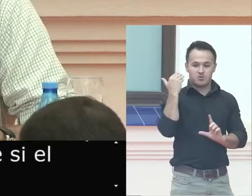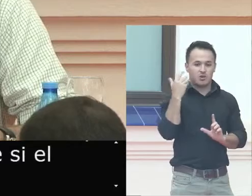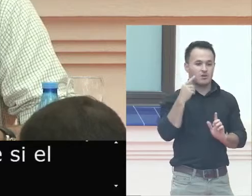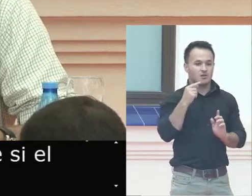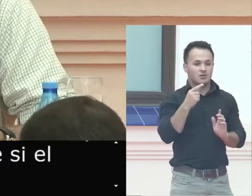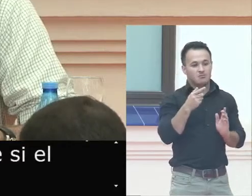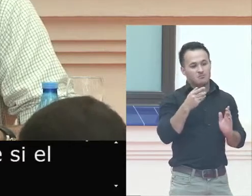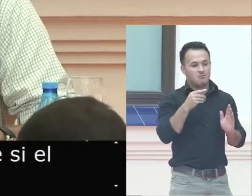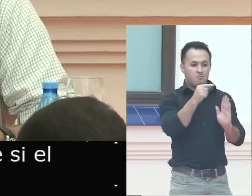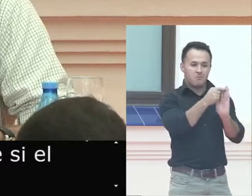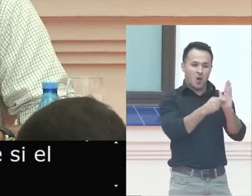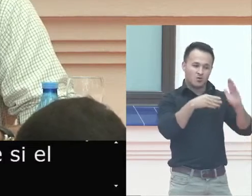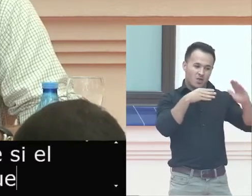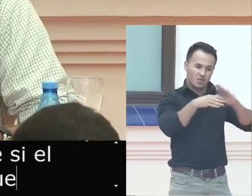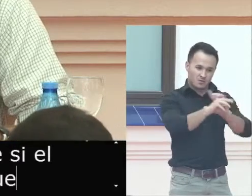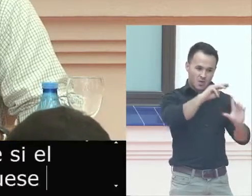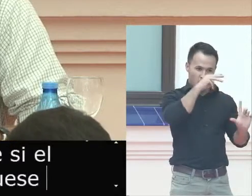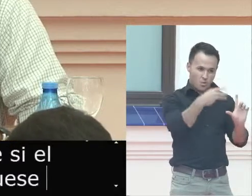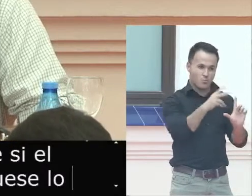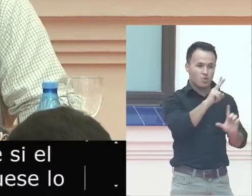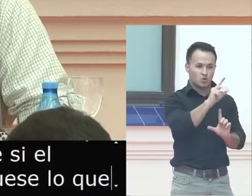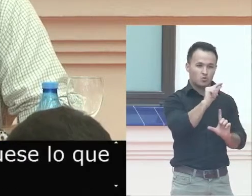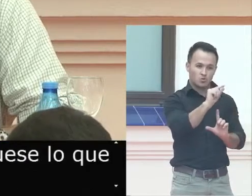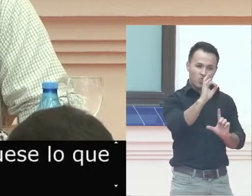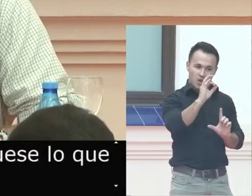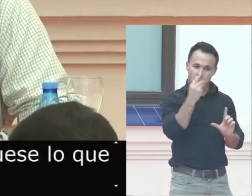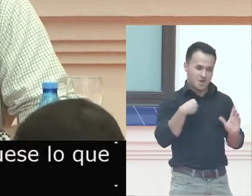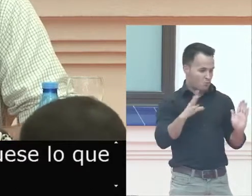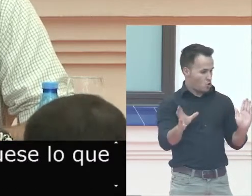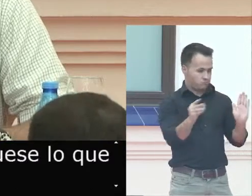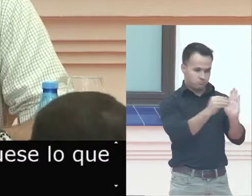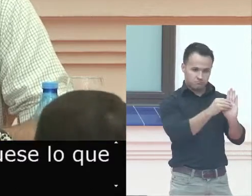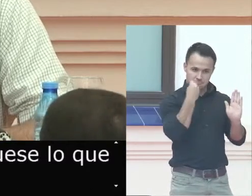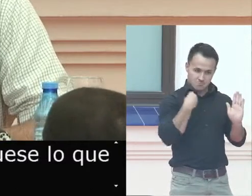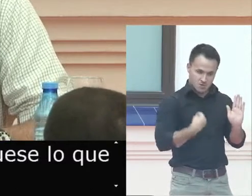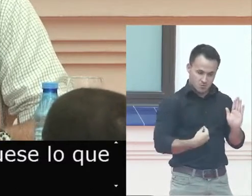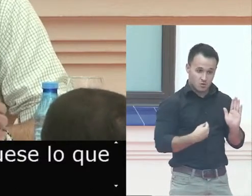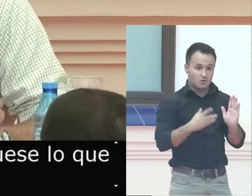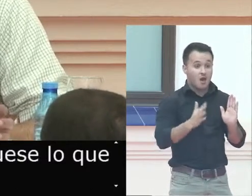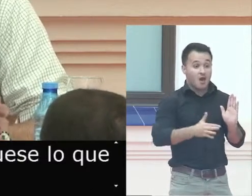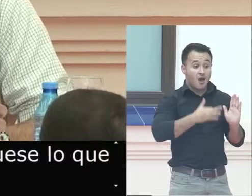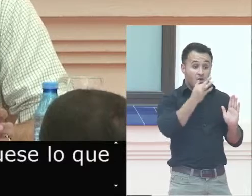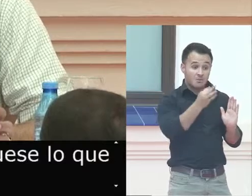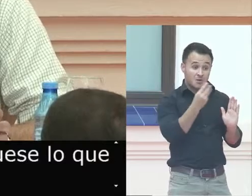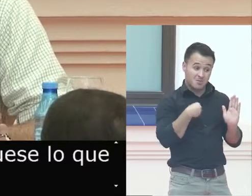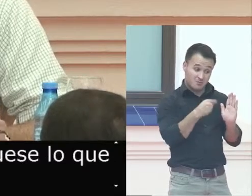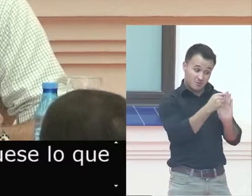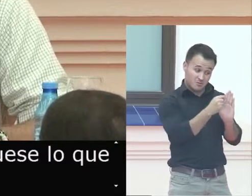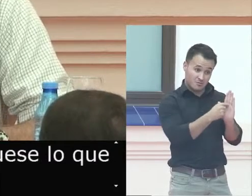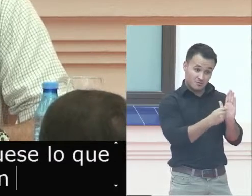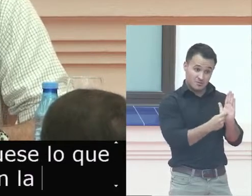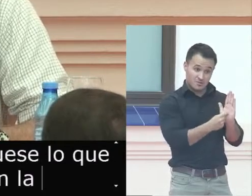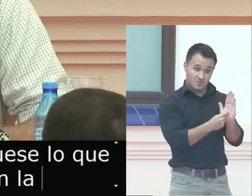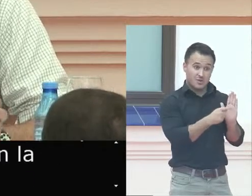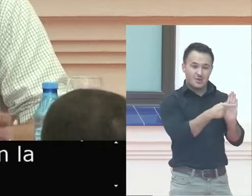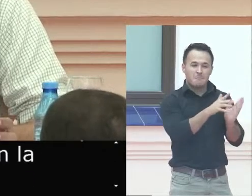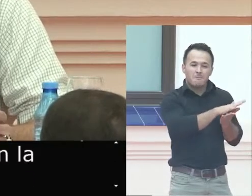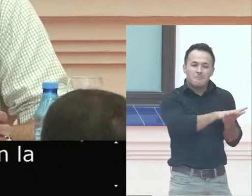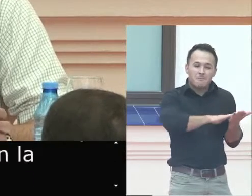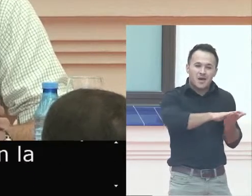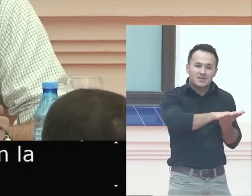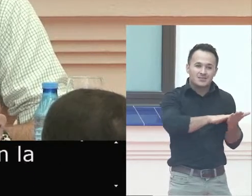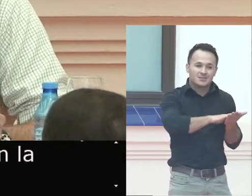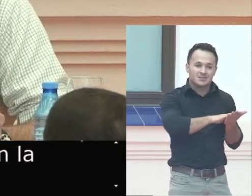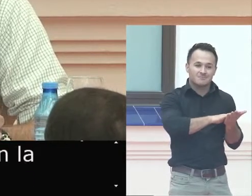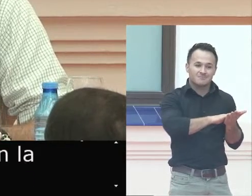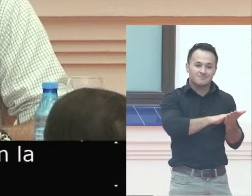pautas de accesibilidad continua web en la versión 2.0, pero además esas mismas pautas son la base de los